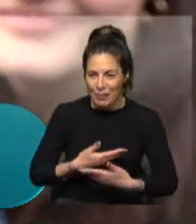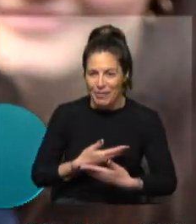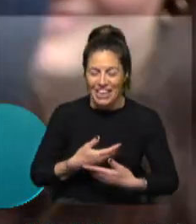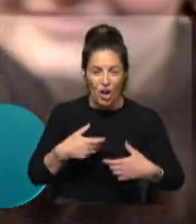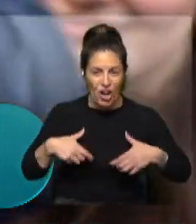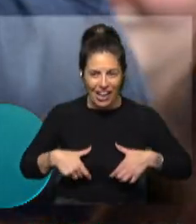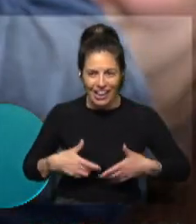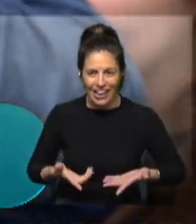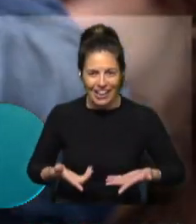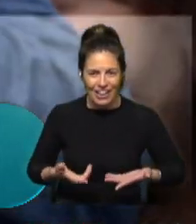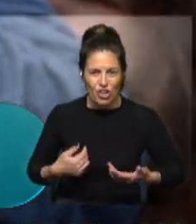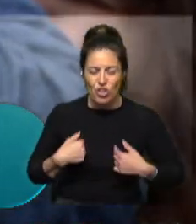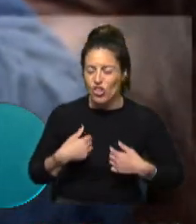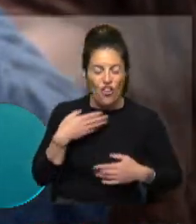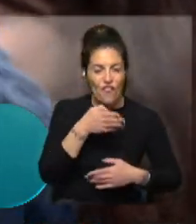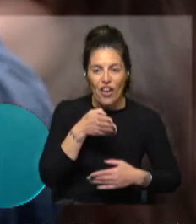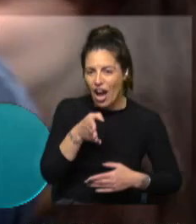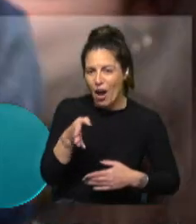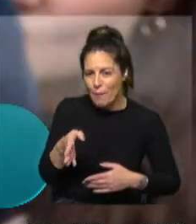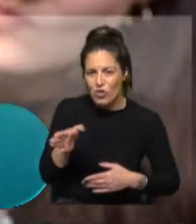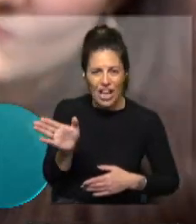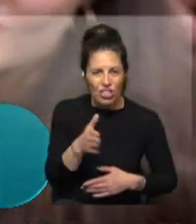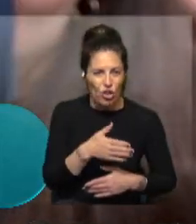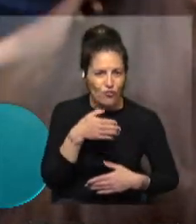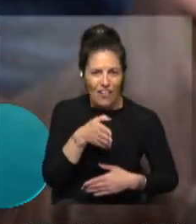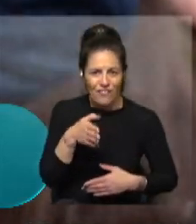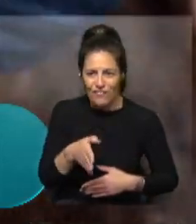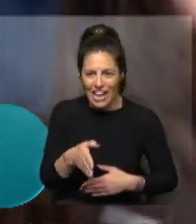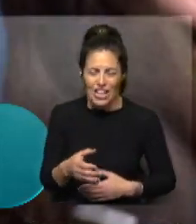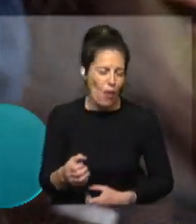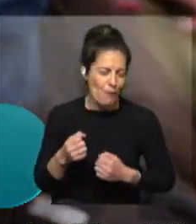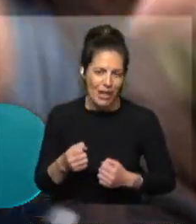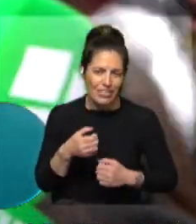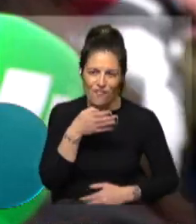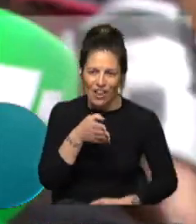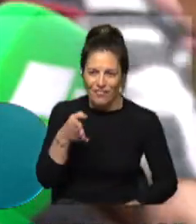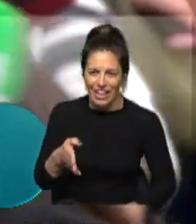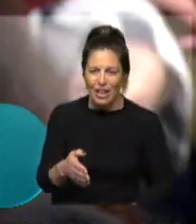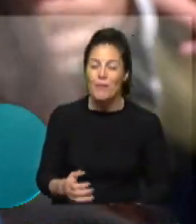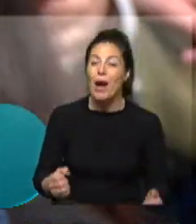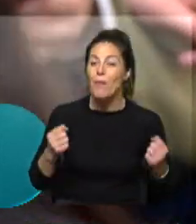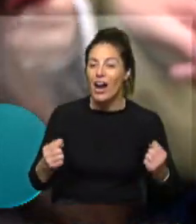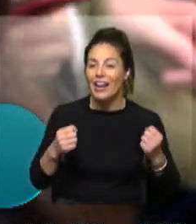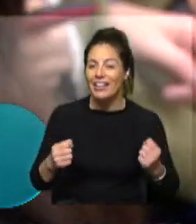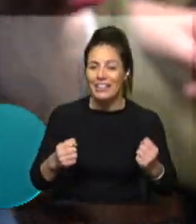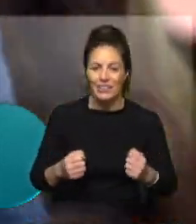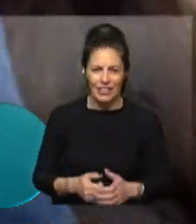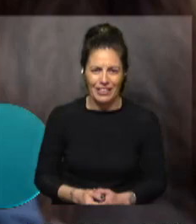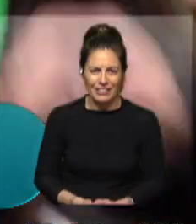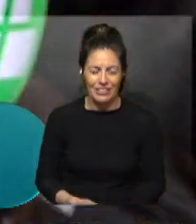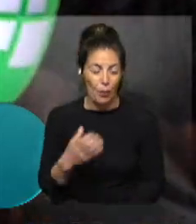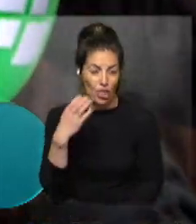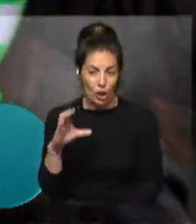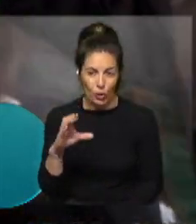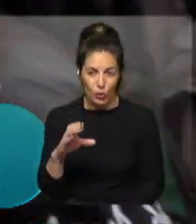acá? Bueno, nosotros vamos arriba, todos los chicos los rebancamos y son los más. Lo aguantamos. Bueno, vamos arriba, muchas gracias. El fan club por amor a Matías Valdés. Ah,